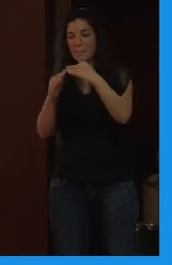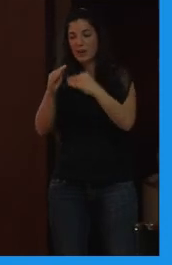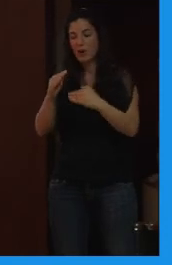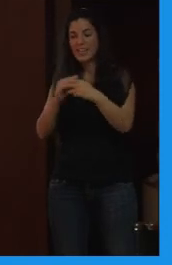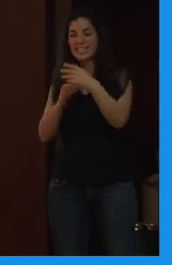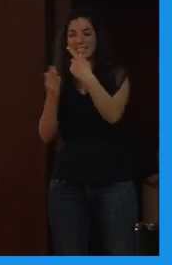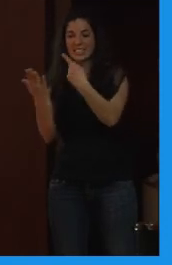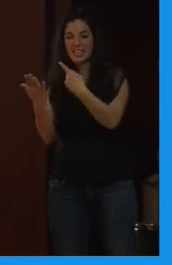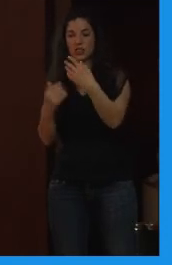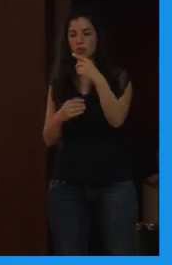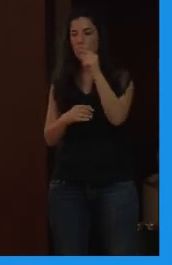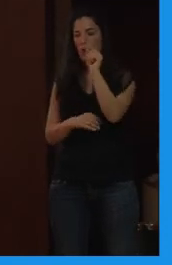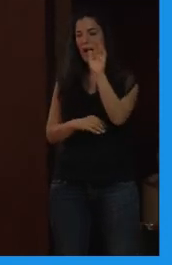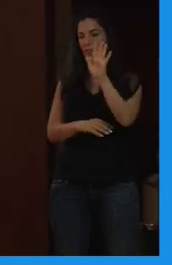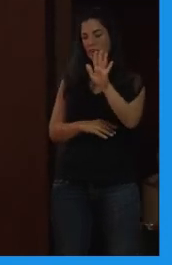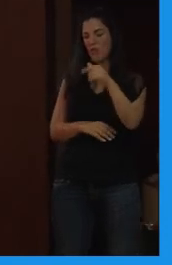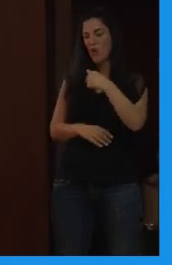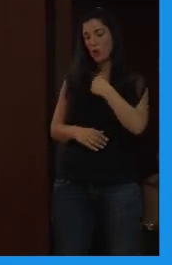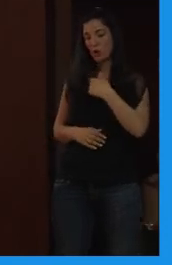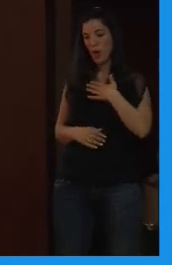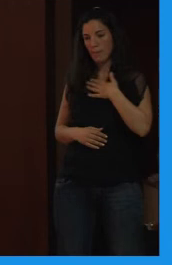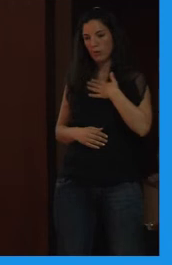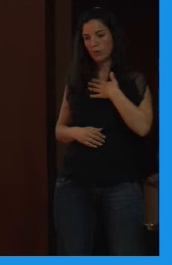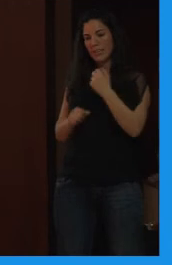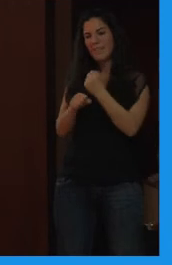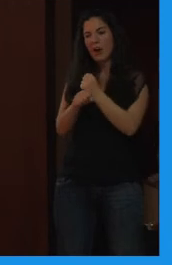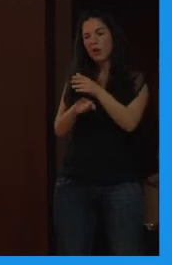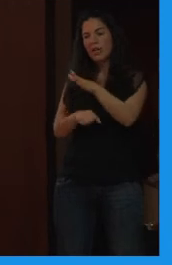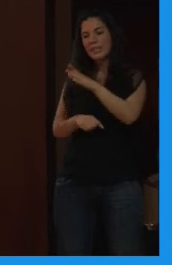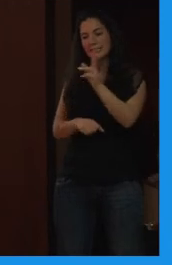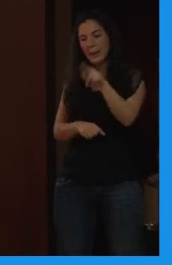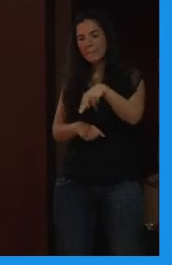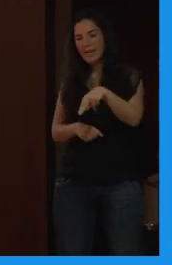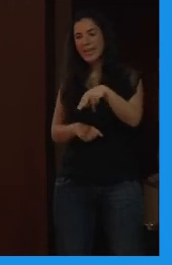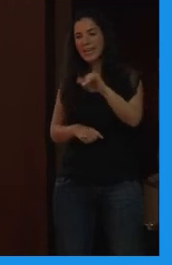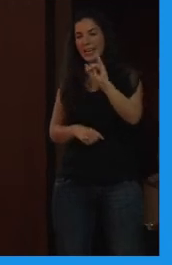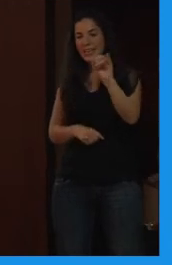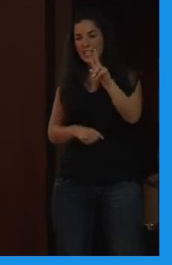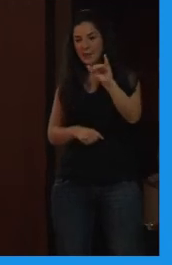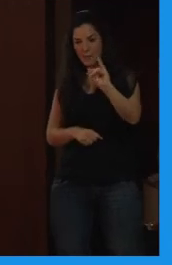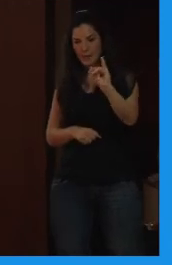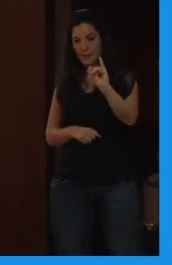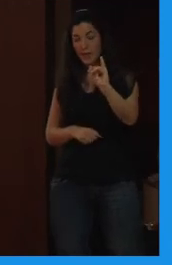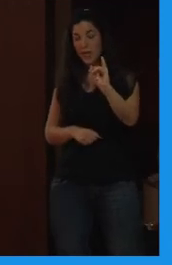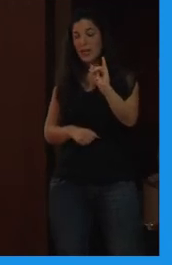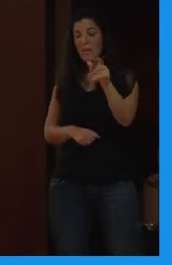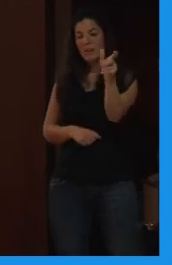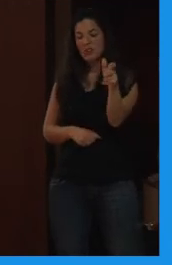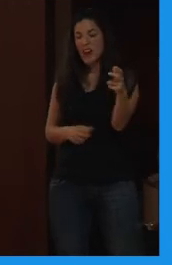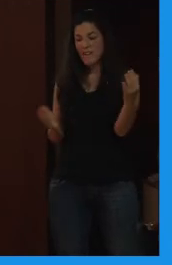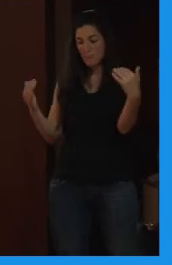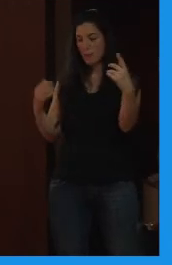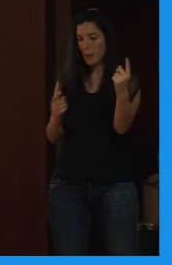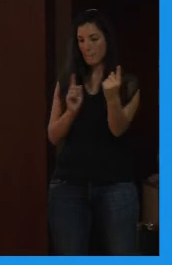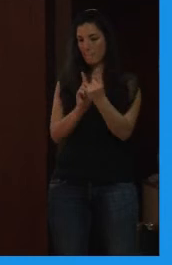trabajo también en el IBI de Valencia, Instituto Valenciano de Infertilidad, y el principal motivo de consulta en mi consulta del IBI